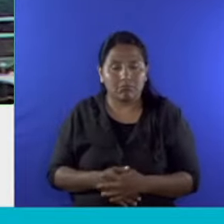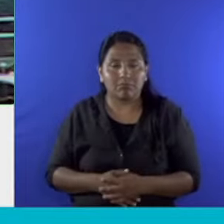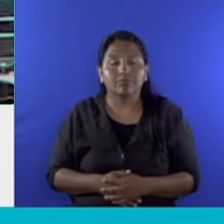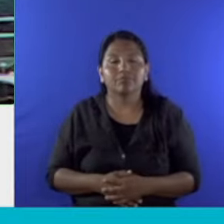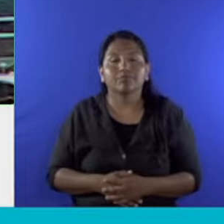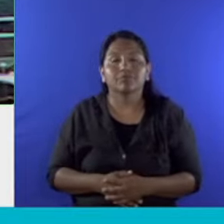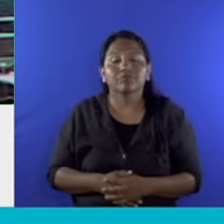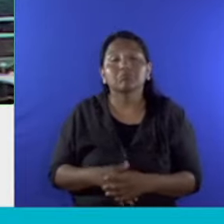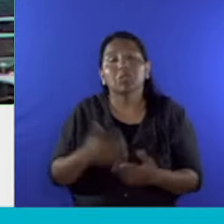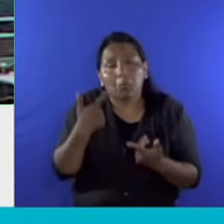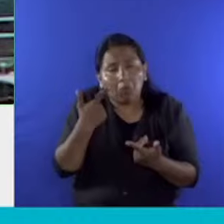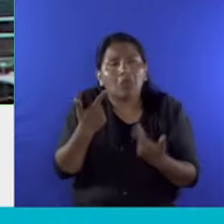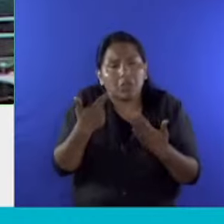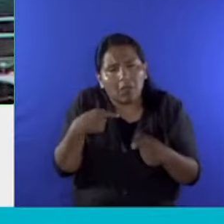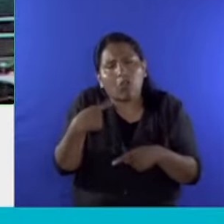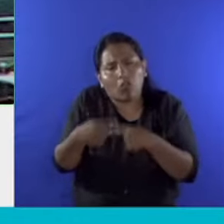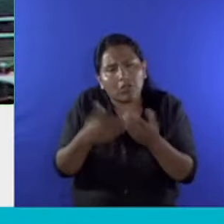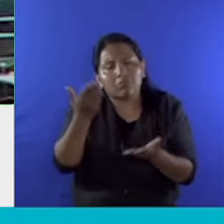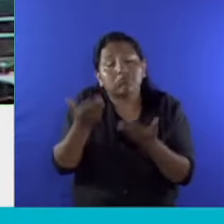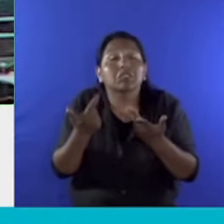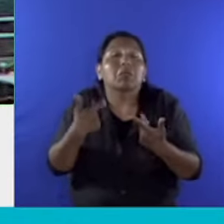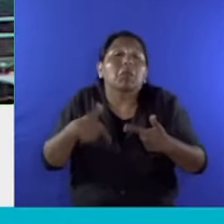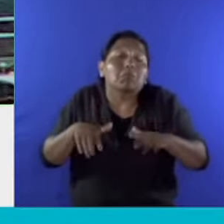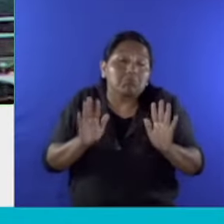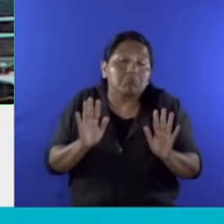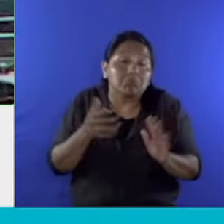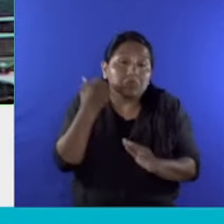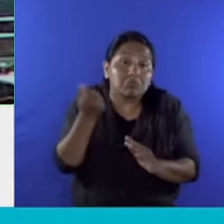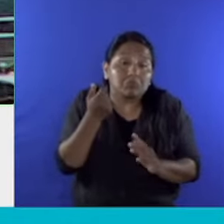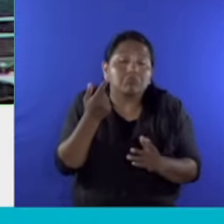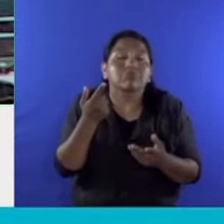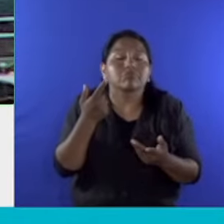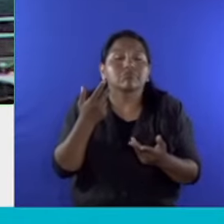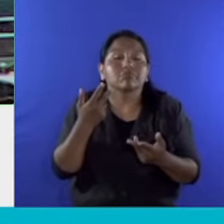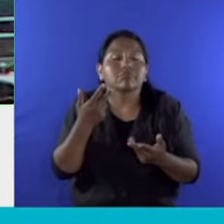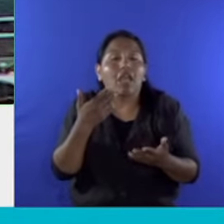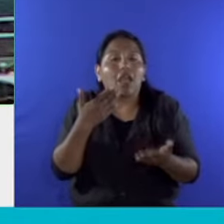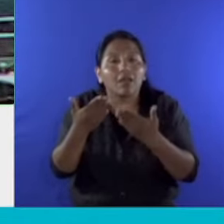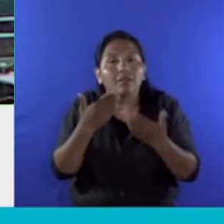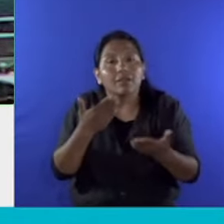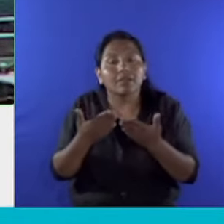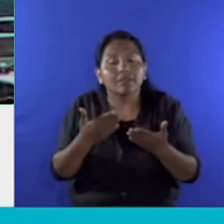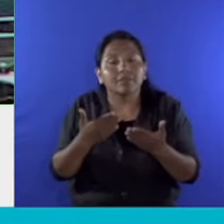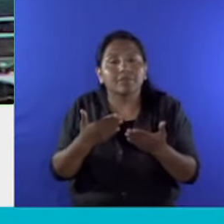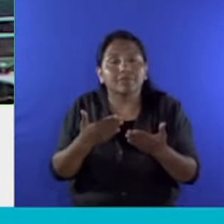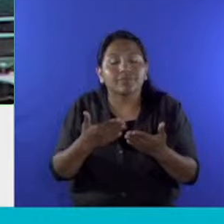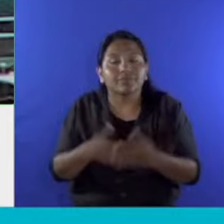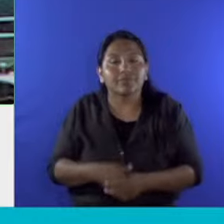Pero podríamos seguir la comparación y quizá valga la pena hacer una referencia